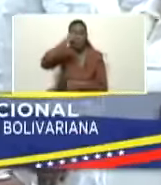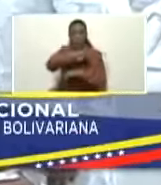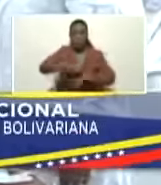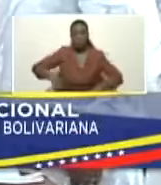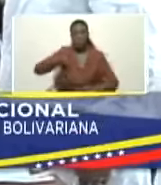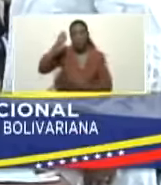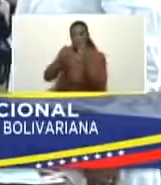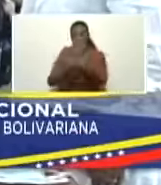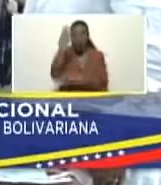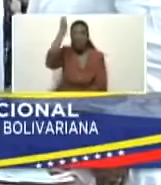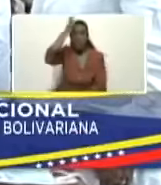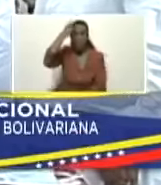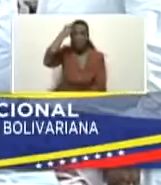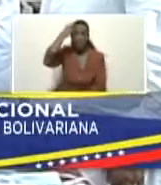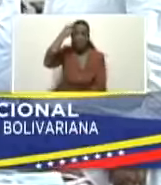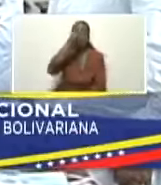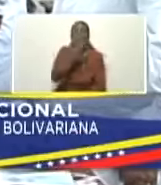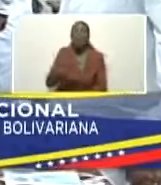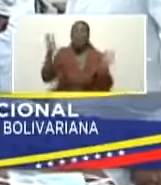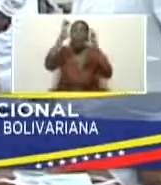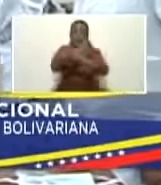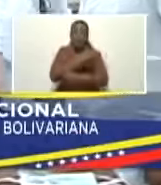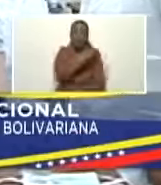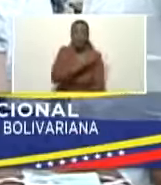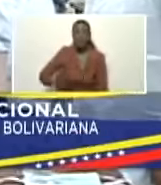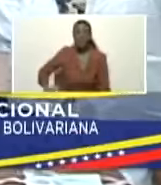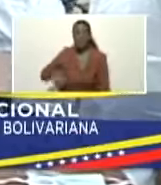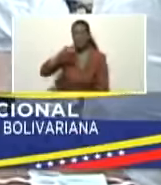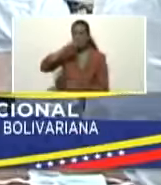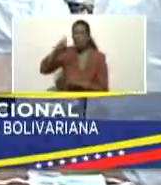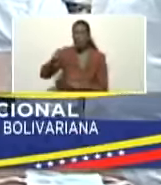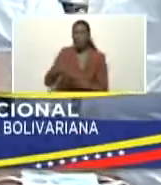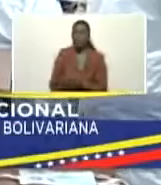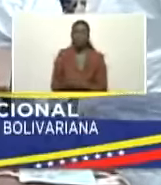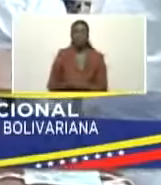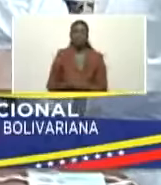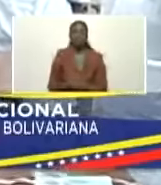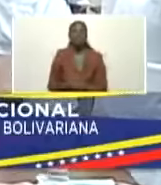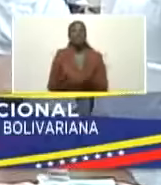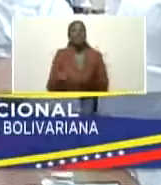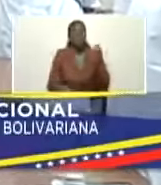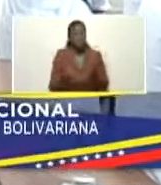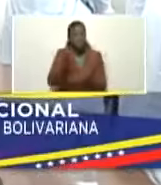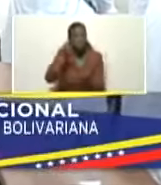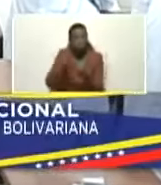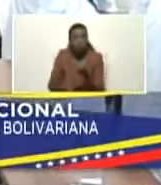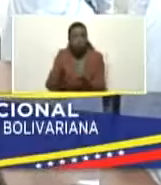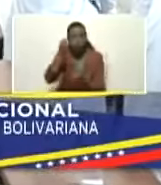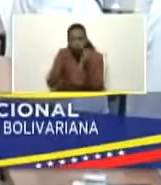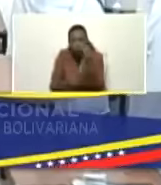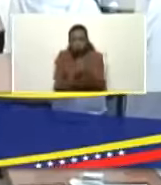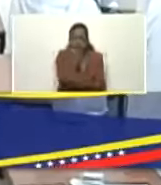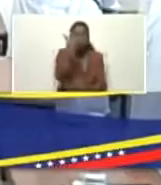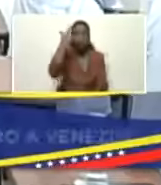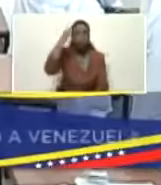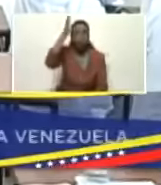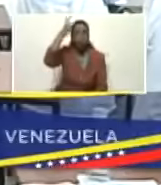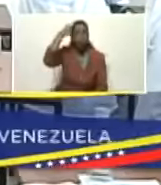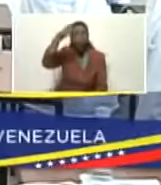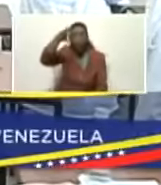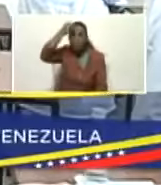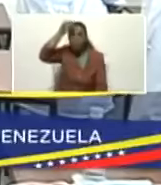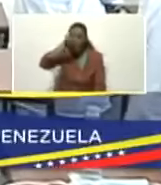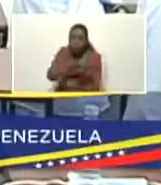conciencia. Buenas noches, mi presidente. Sembrando conciencia y sembrando el